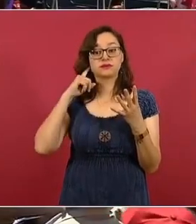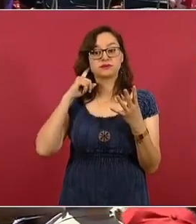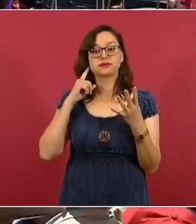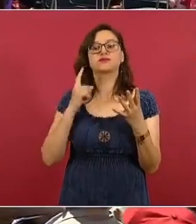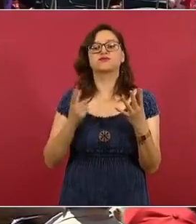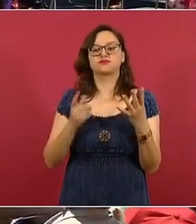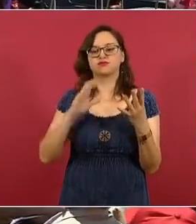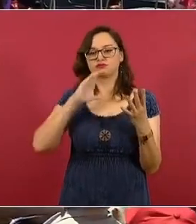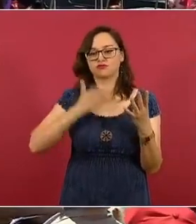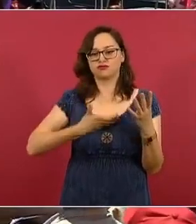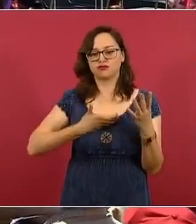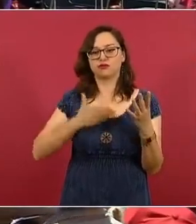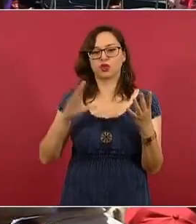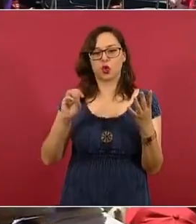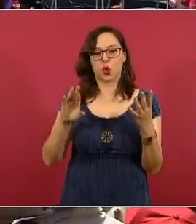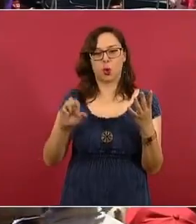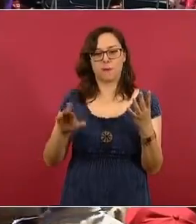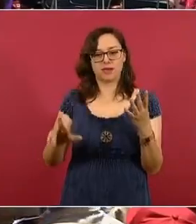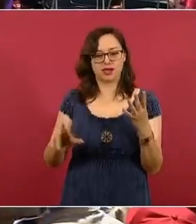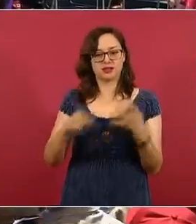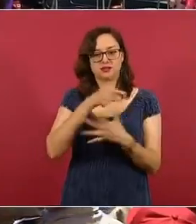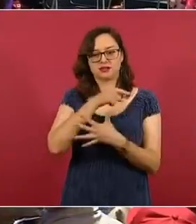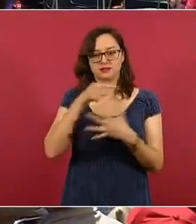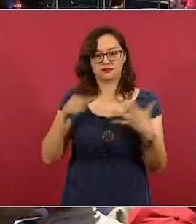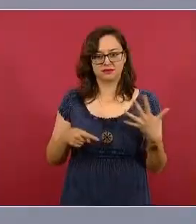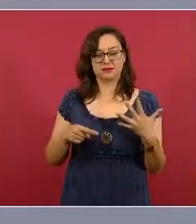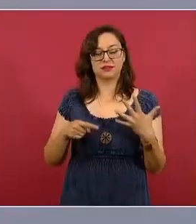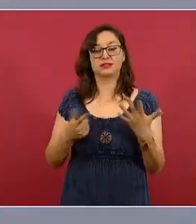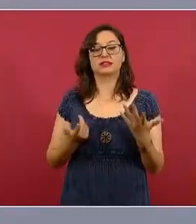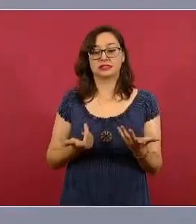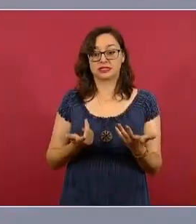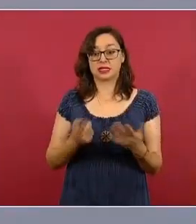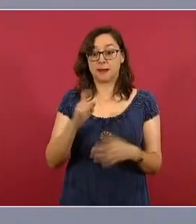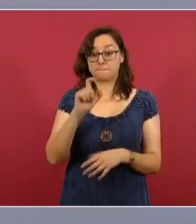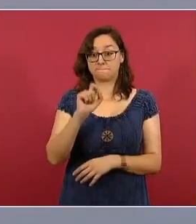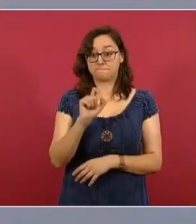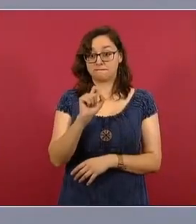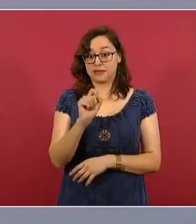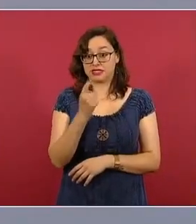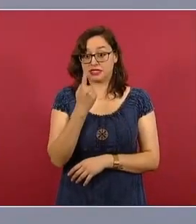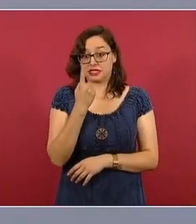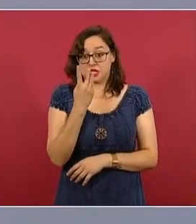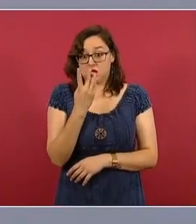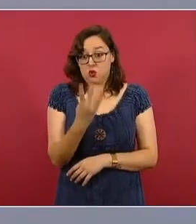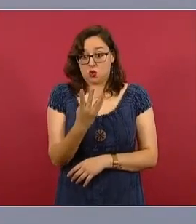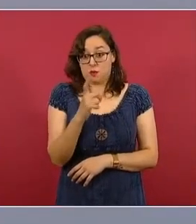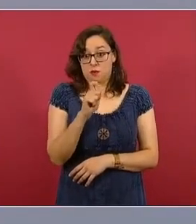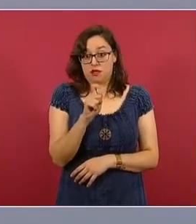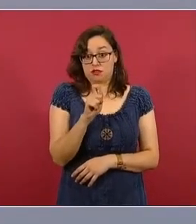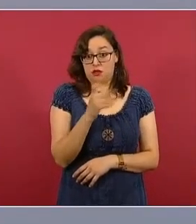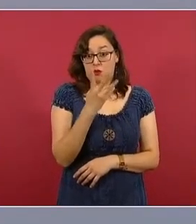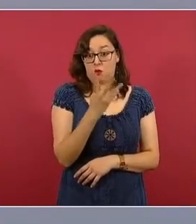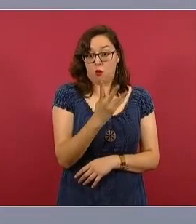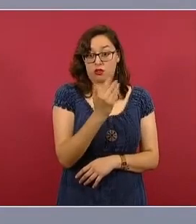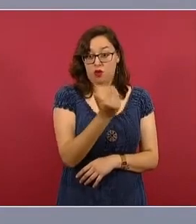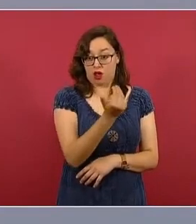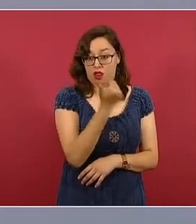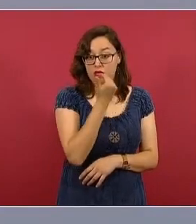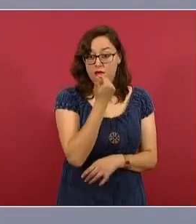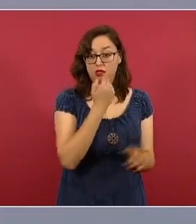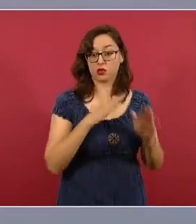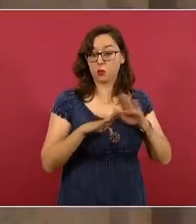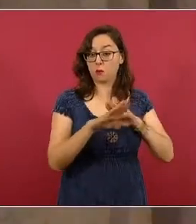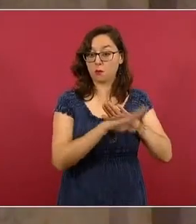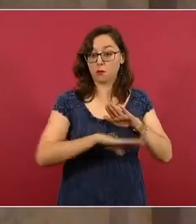La Comer, para que 24 productos, 24 alimentos de la canasta